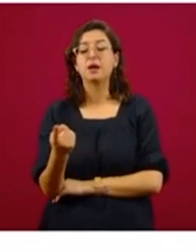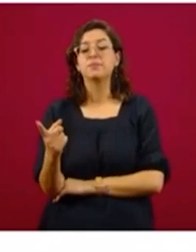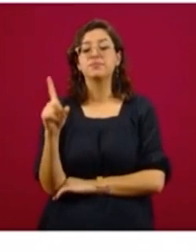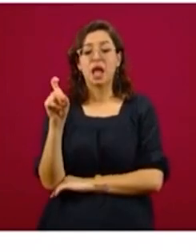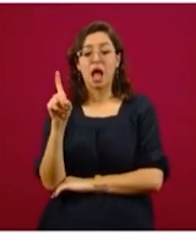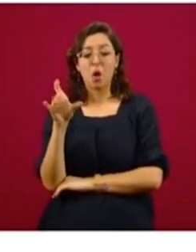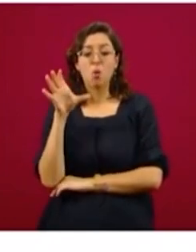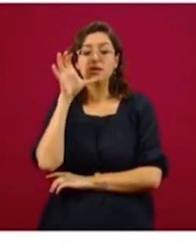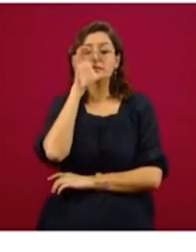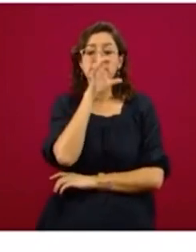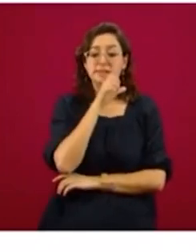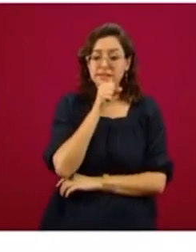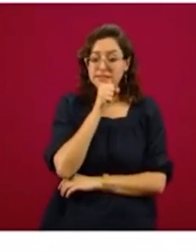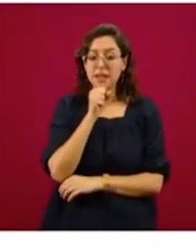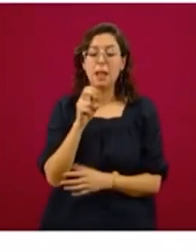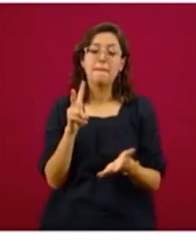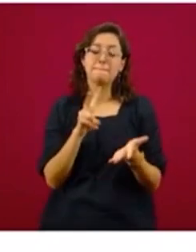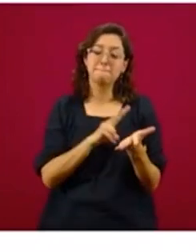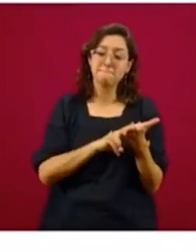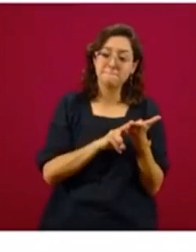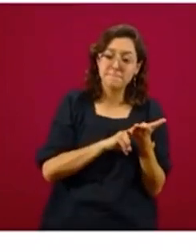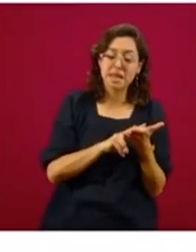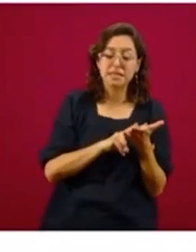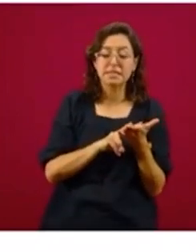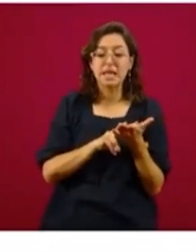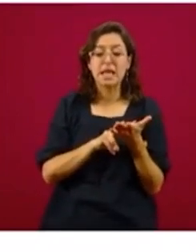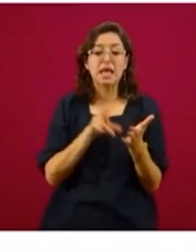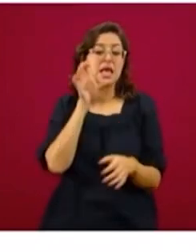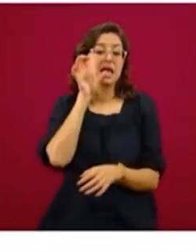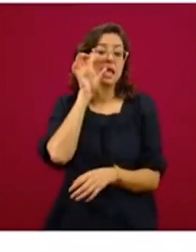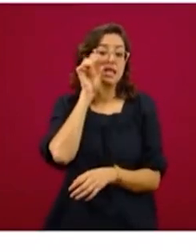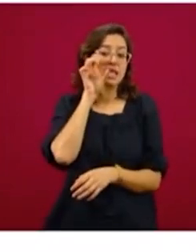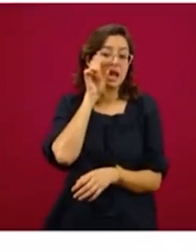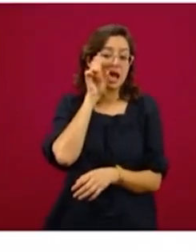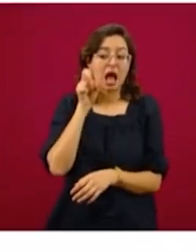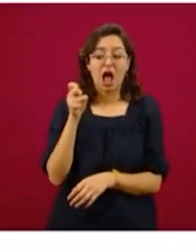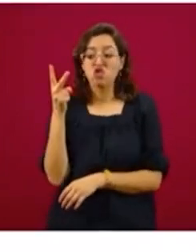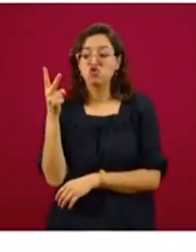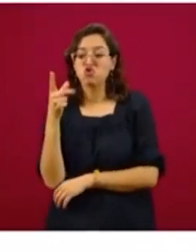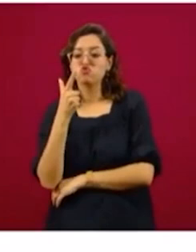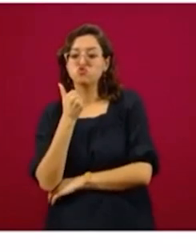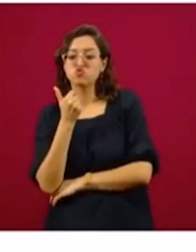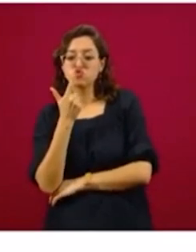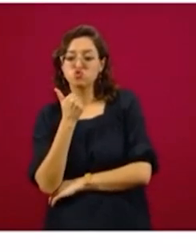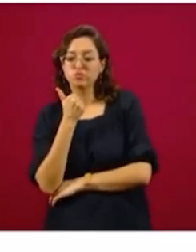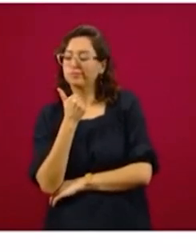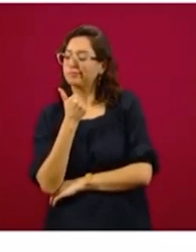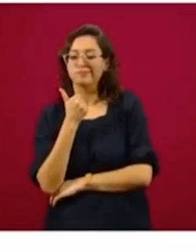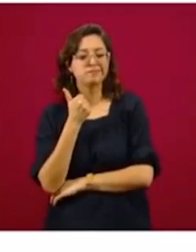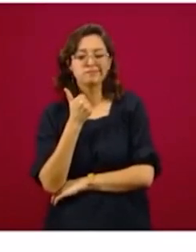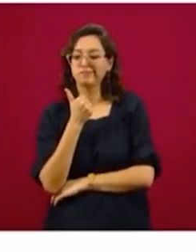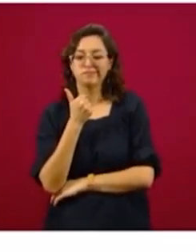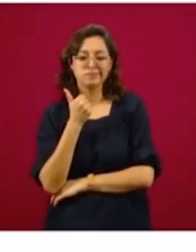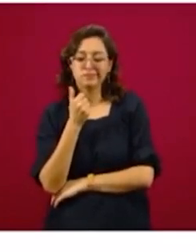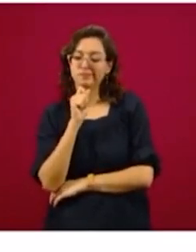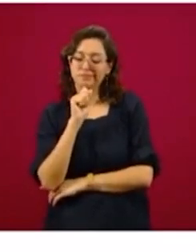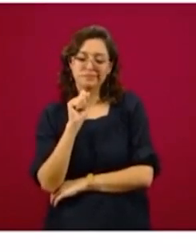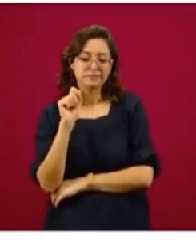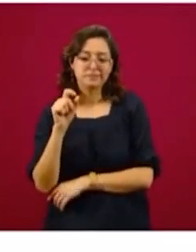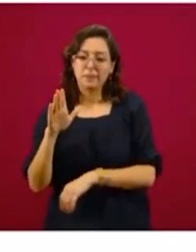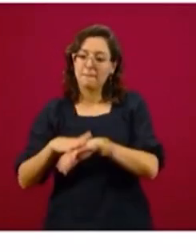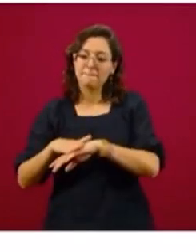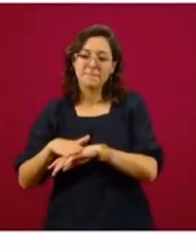pesar de tener un indicador en verde un indicador naranja tiene dos indicadores en rojo y entonces tomamos como máxima precaución el